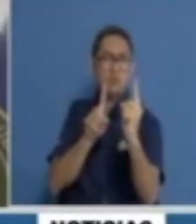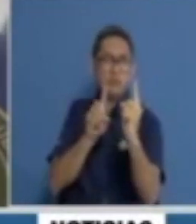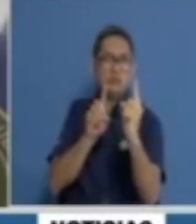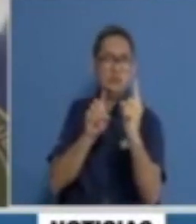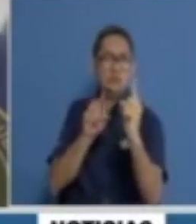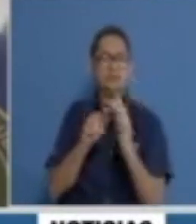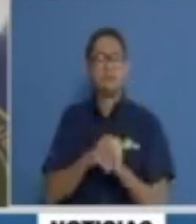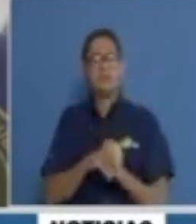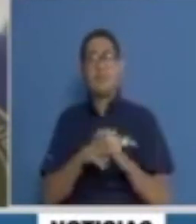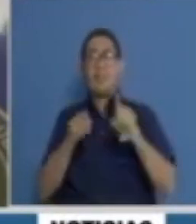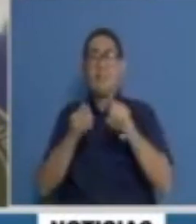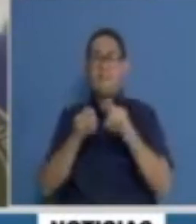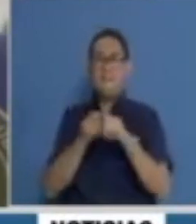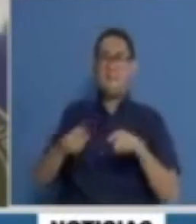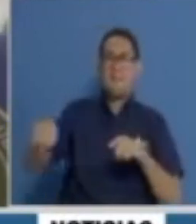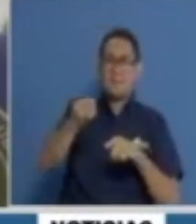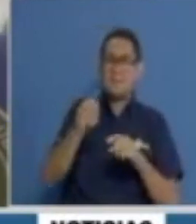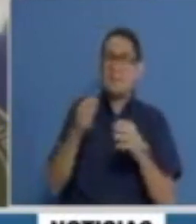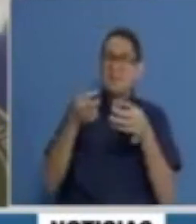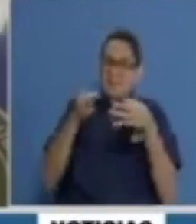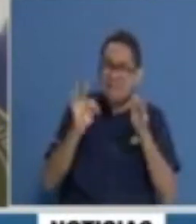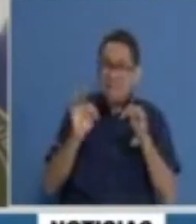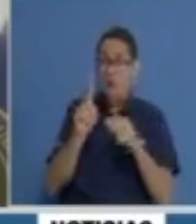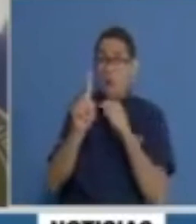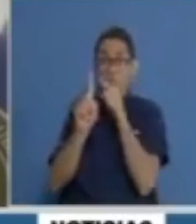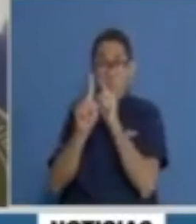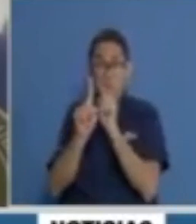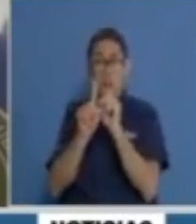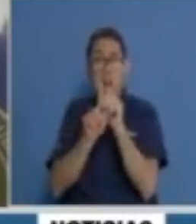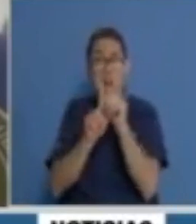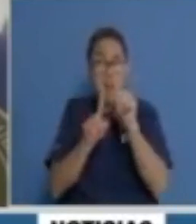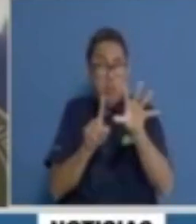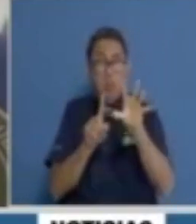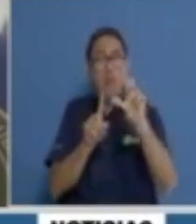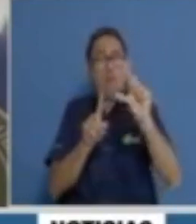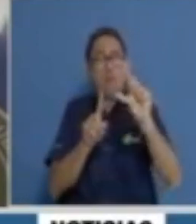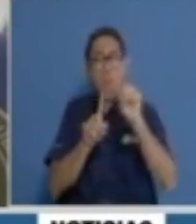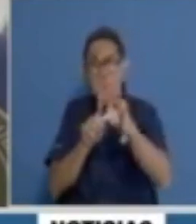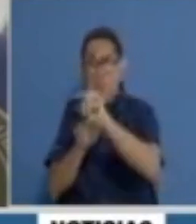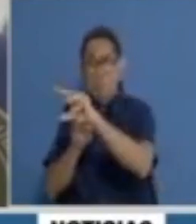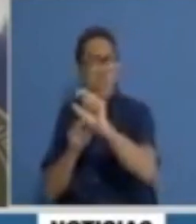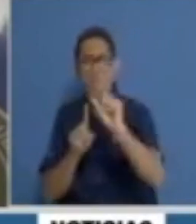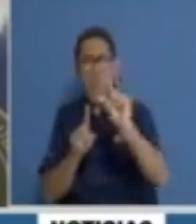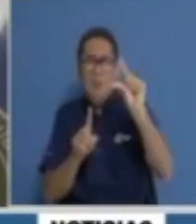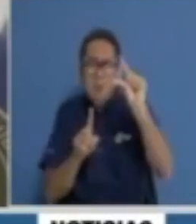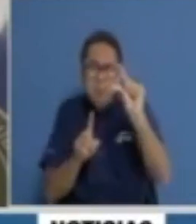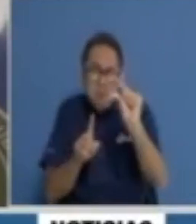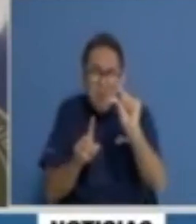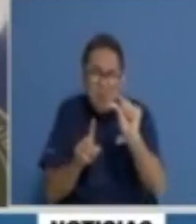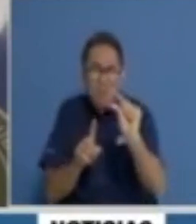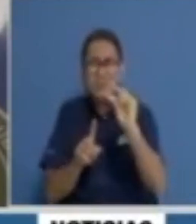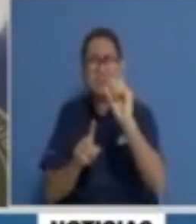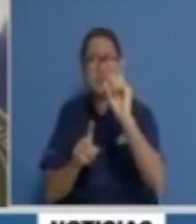alcanzar la supresión, es decir, que la tasa de contagio disminuya, queremos estar en esa área que está por debajo del 1. Esta